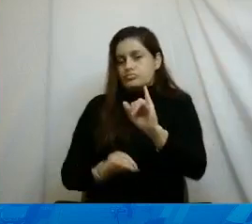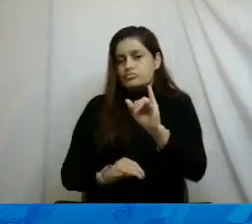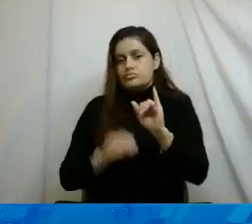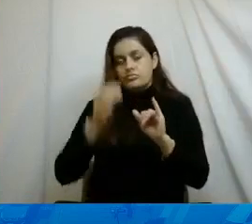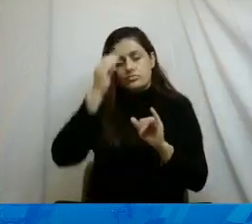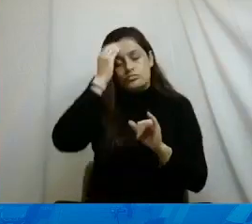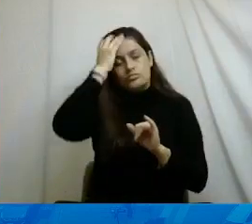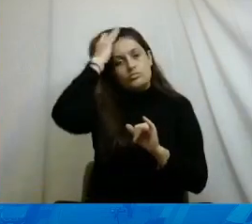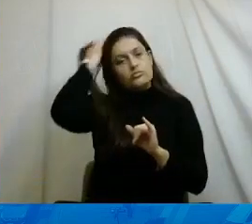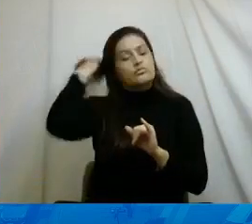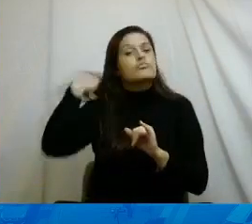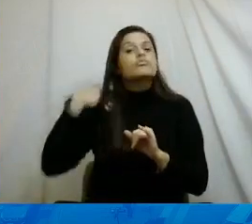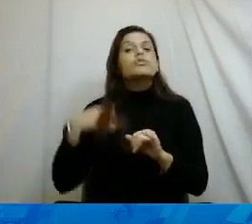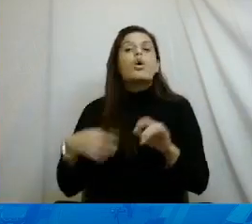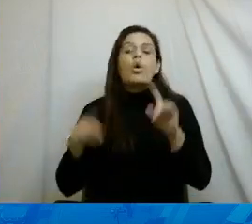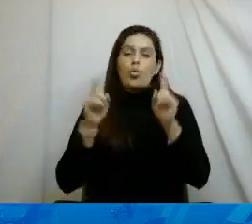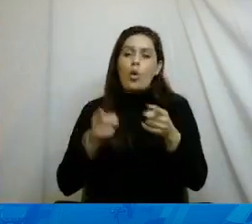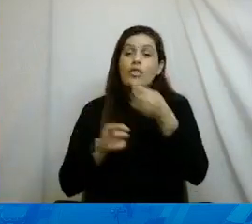todas formas,